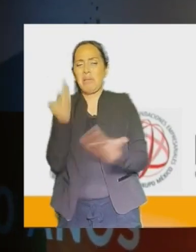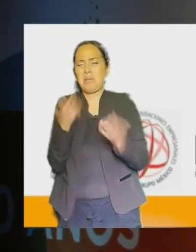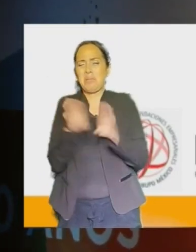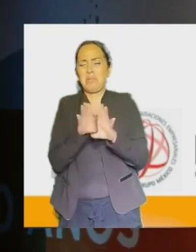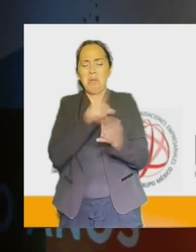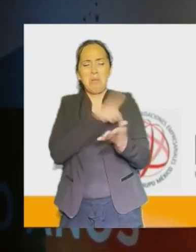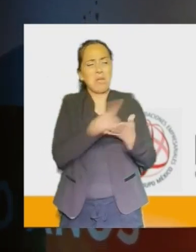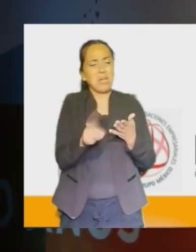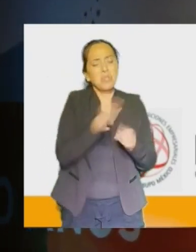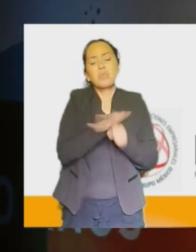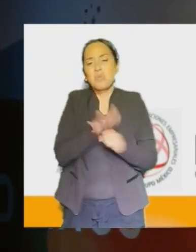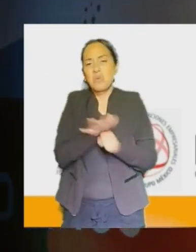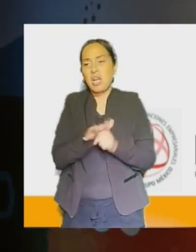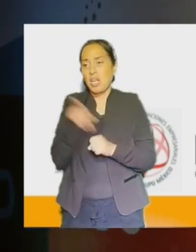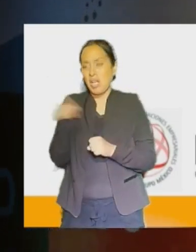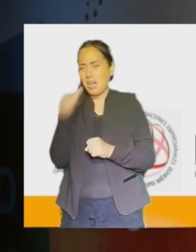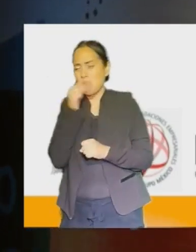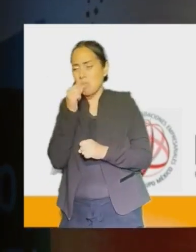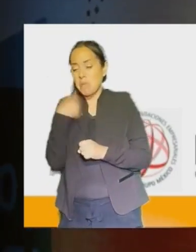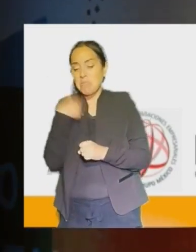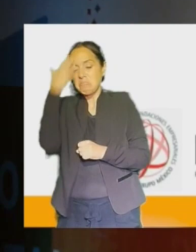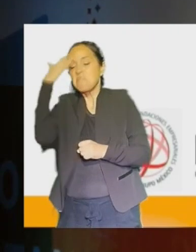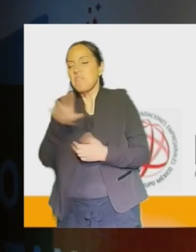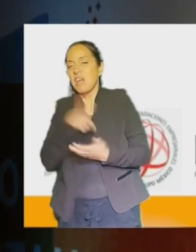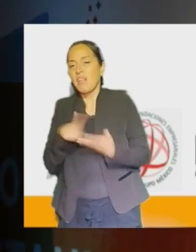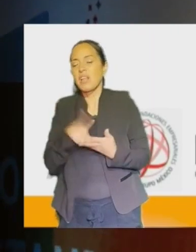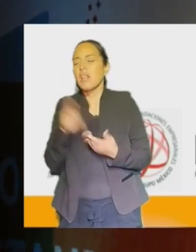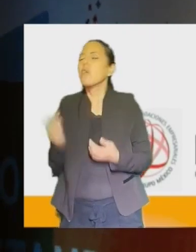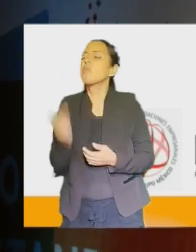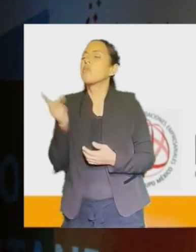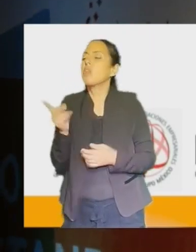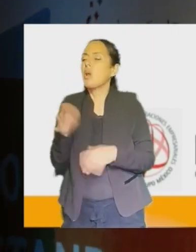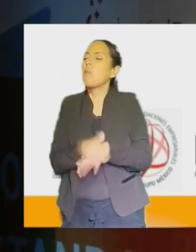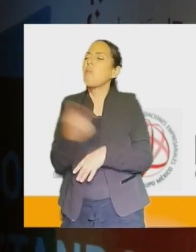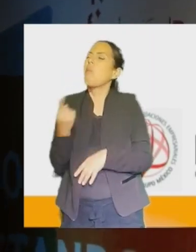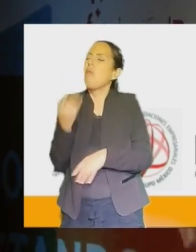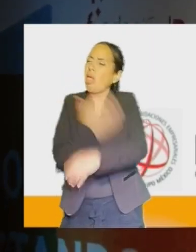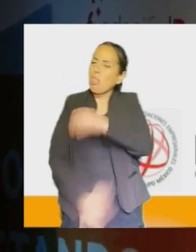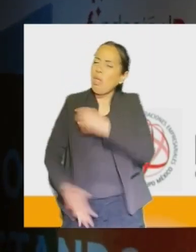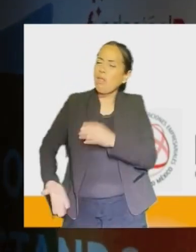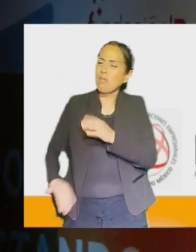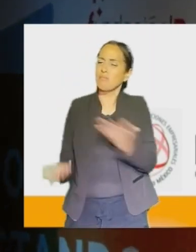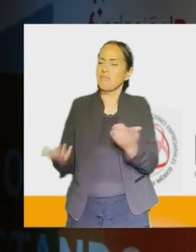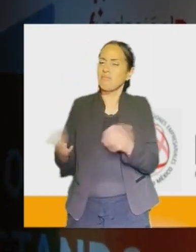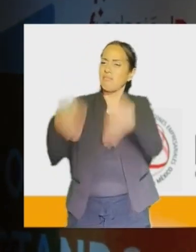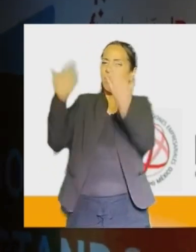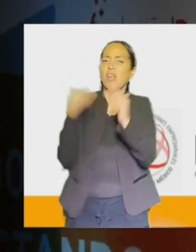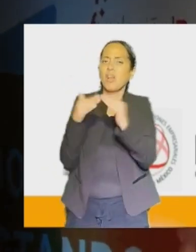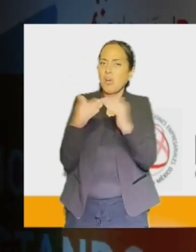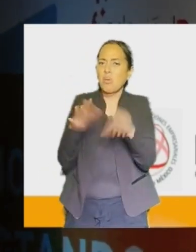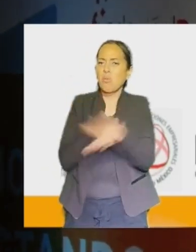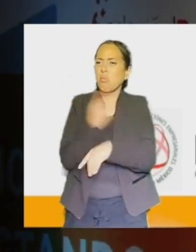la comisaría, ellos también los desconocen, y lo que hacen es preguntarle por qué estaba tan tarde fuera de su casa, por qué no